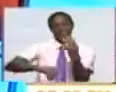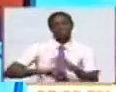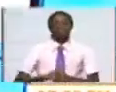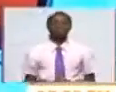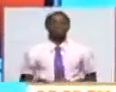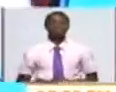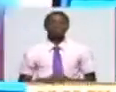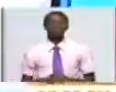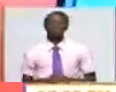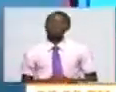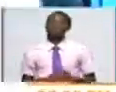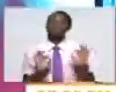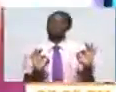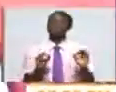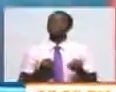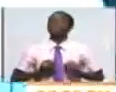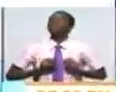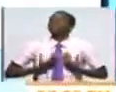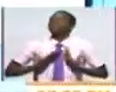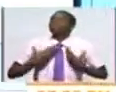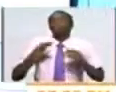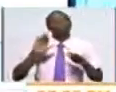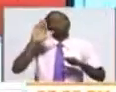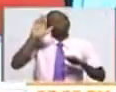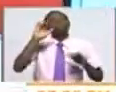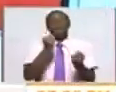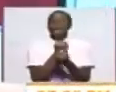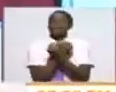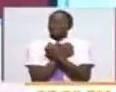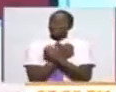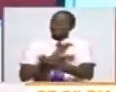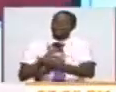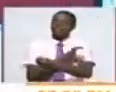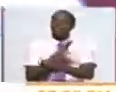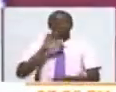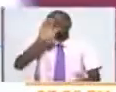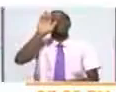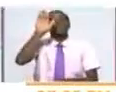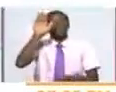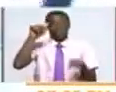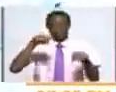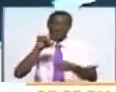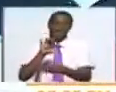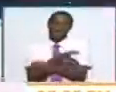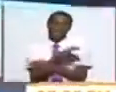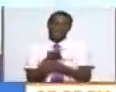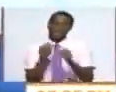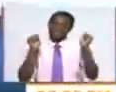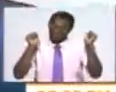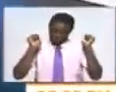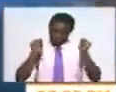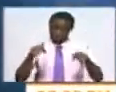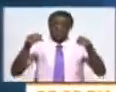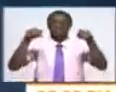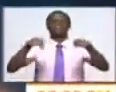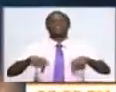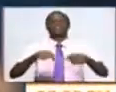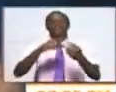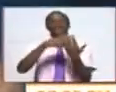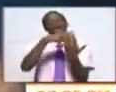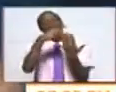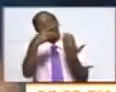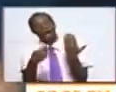Con música de esperanza, con música de amor, con música de futuro, comenzamos hoy este vuestro Cayendo y Corriendo.